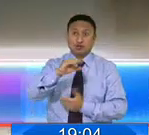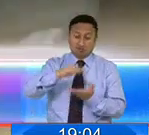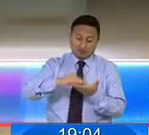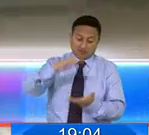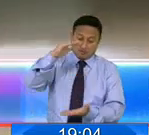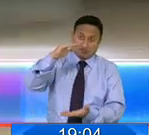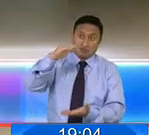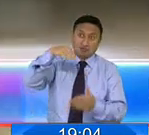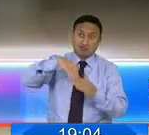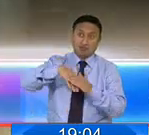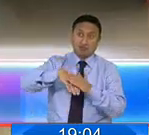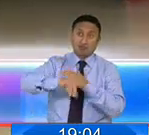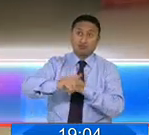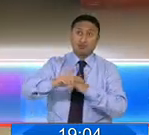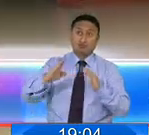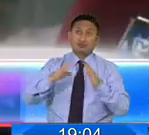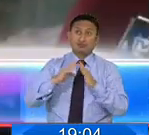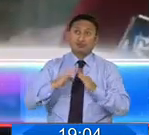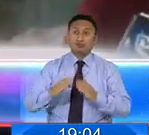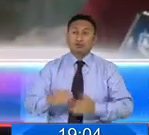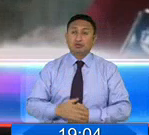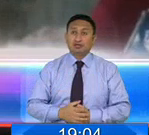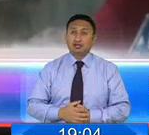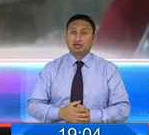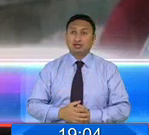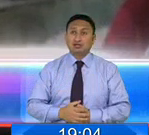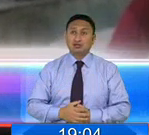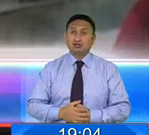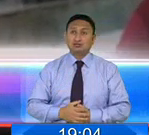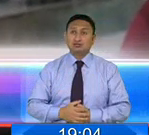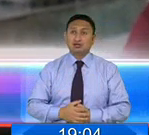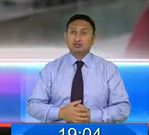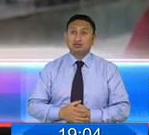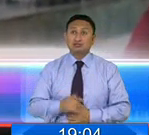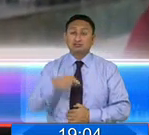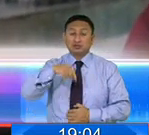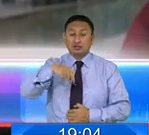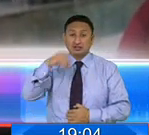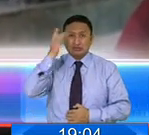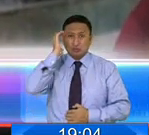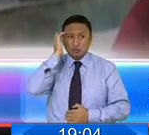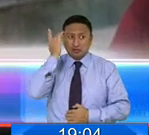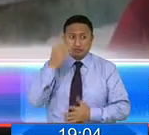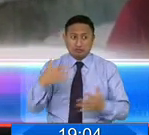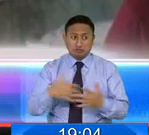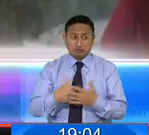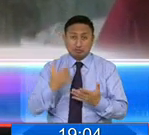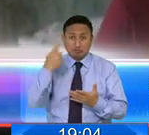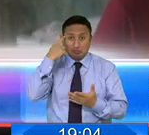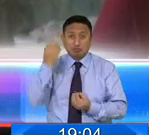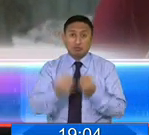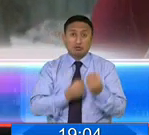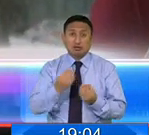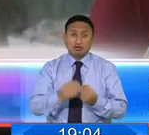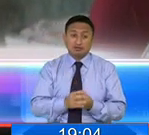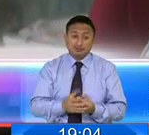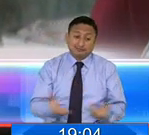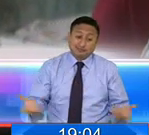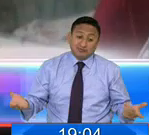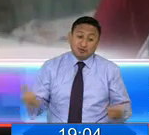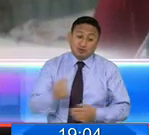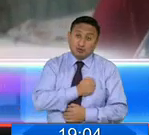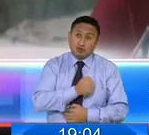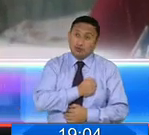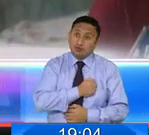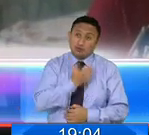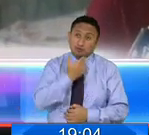centímetros ingresando a algunas casas. Toda la noche aquí con miedo, preocupados, y estamos pensando, bueno, ya como esto no es propio, tenemos